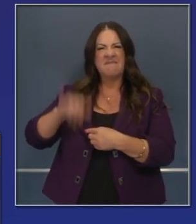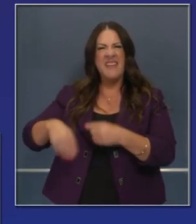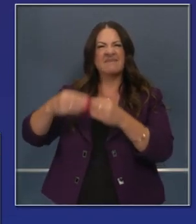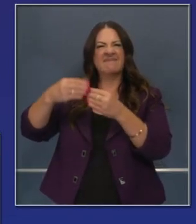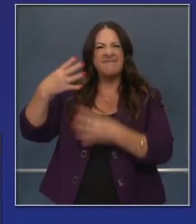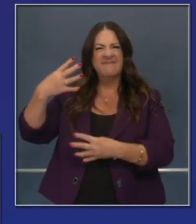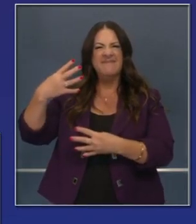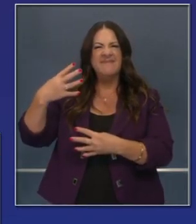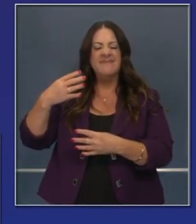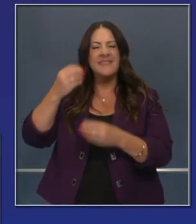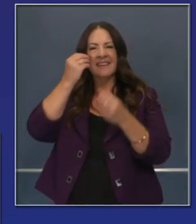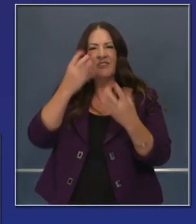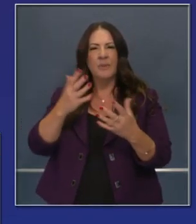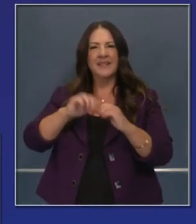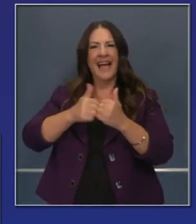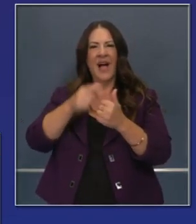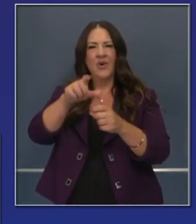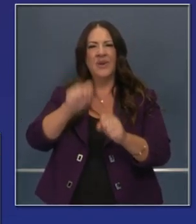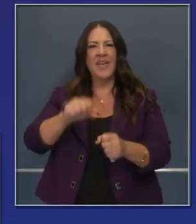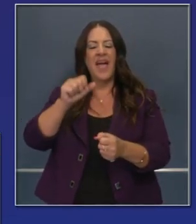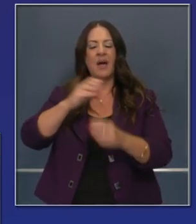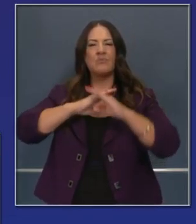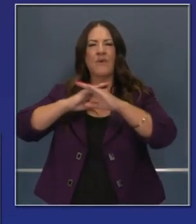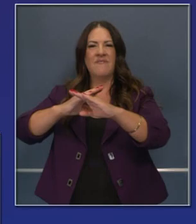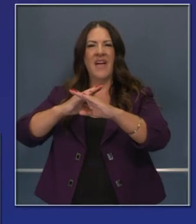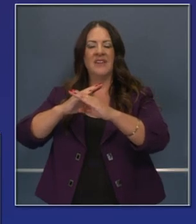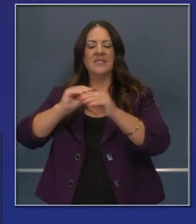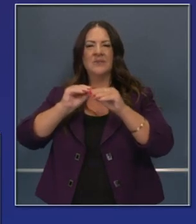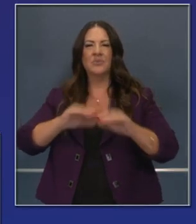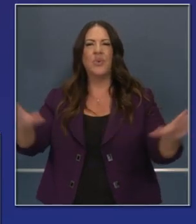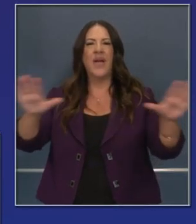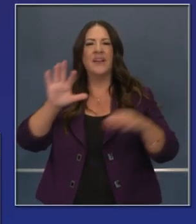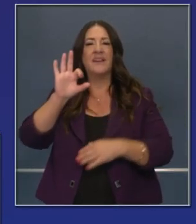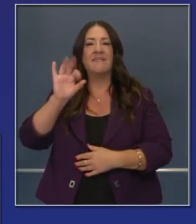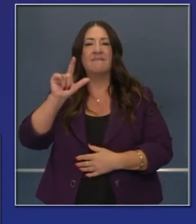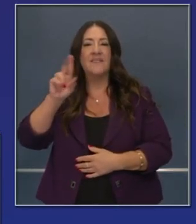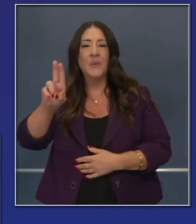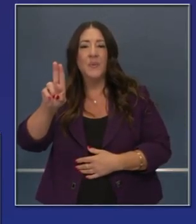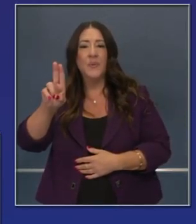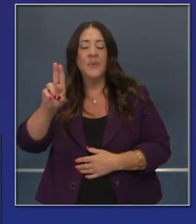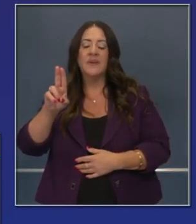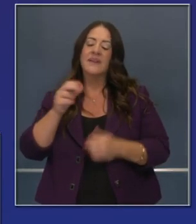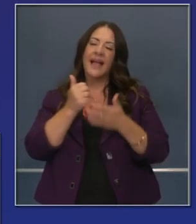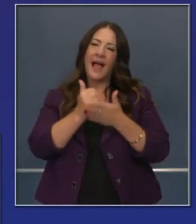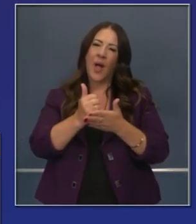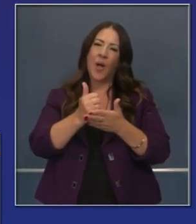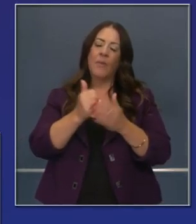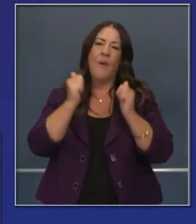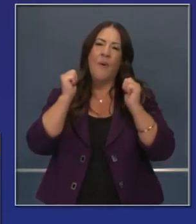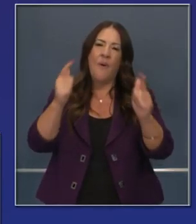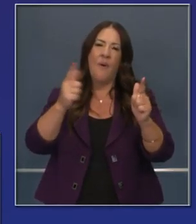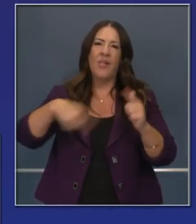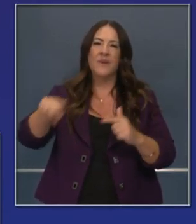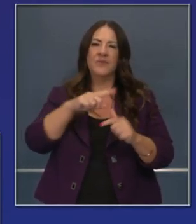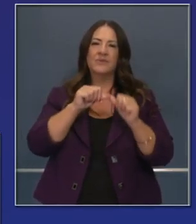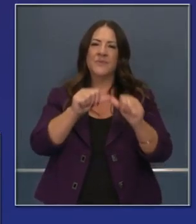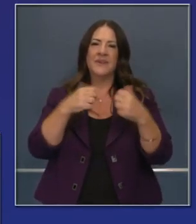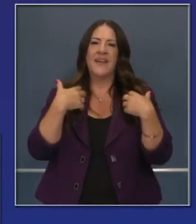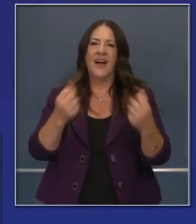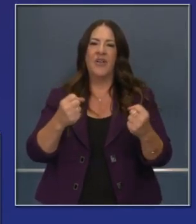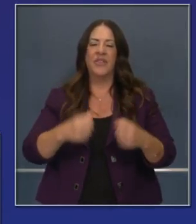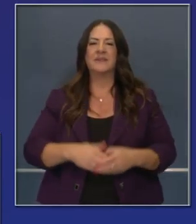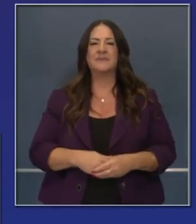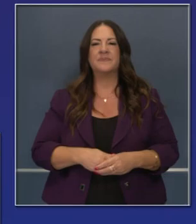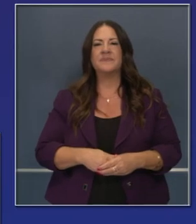transparencia sobre la prevención de la propagación de influenza, para ayudar a todos a